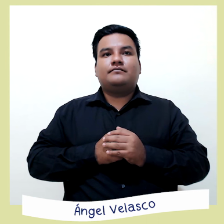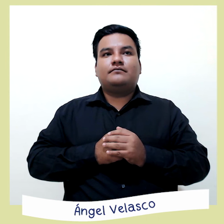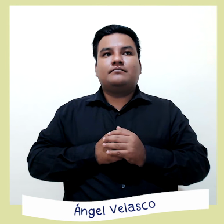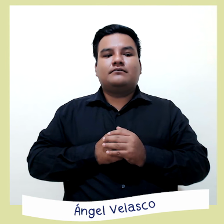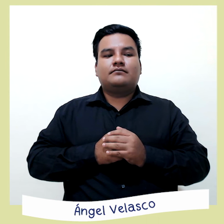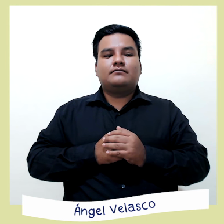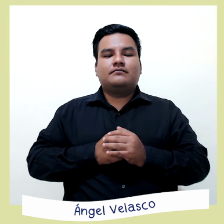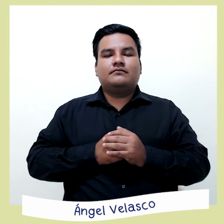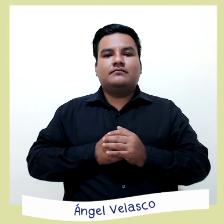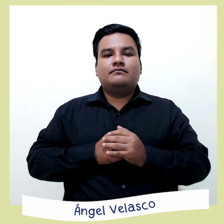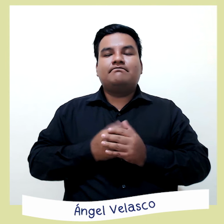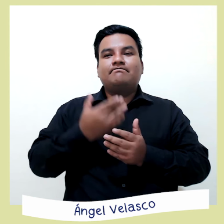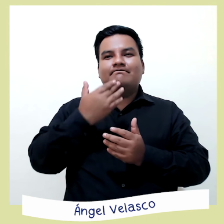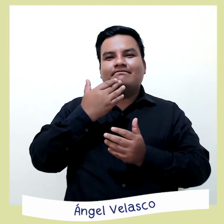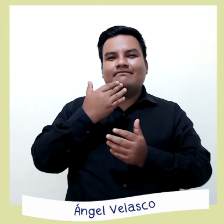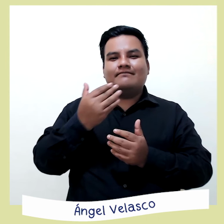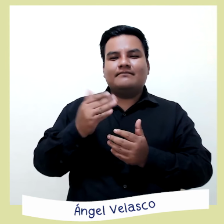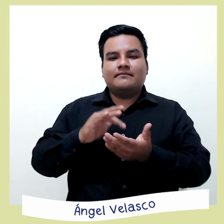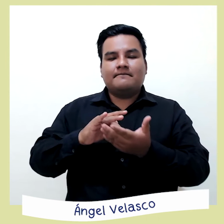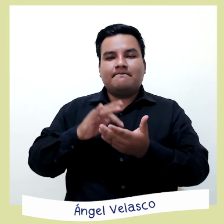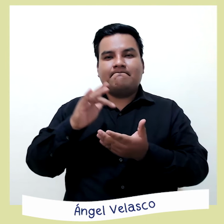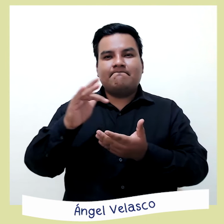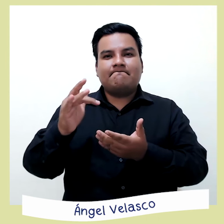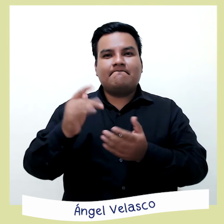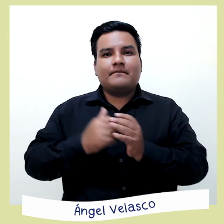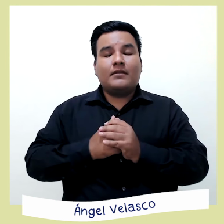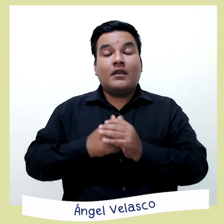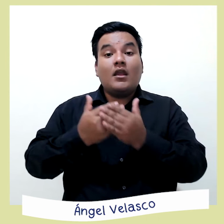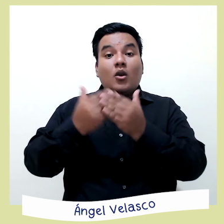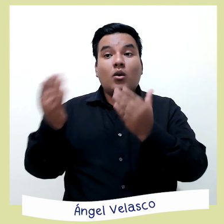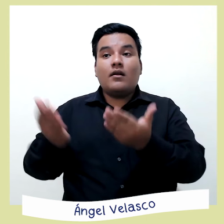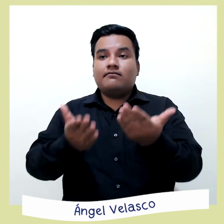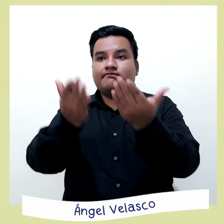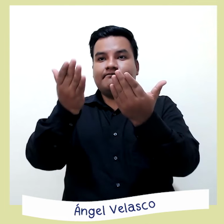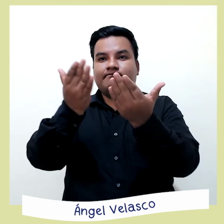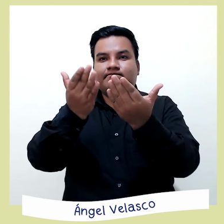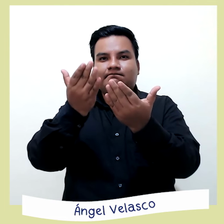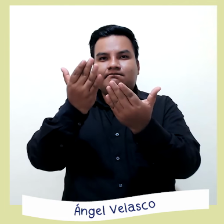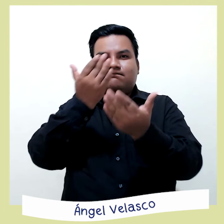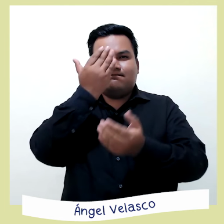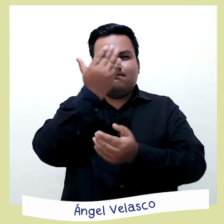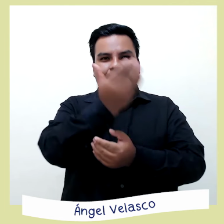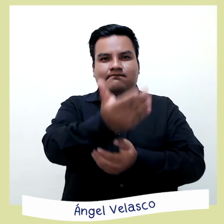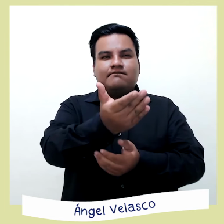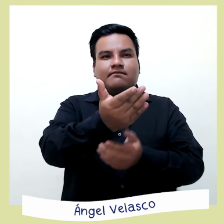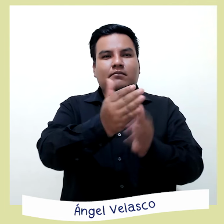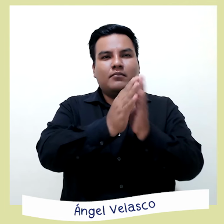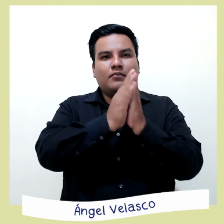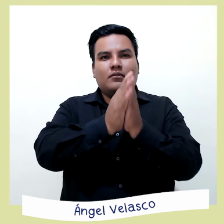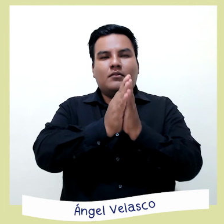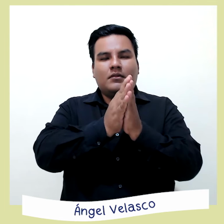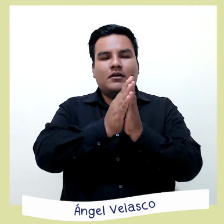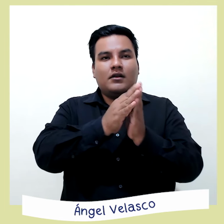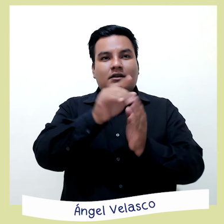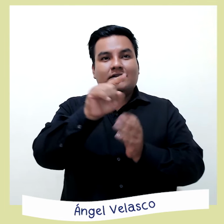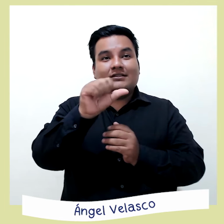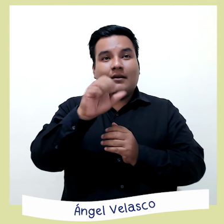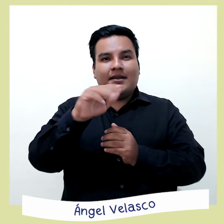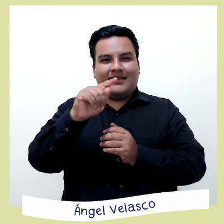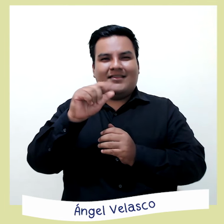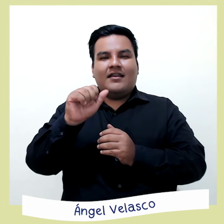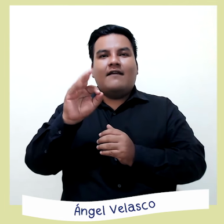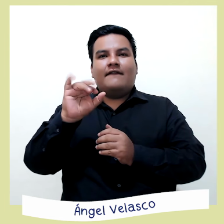complicando el asunto. Pero muchas gracias por tu testimonio, Samantha. Y ahora le Gracias a ustedes damos, por invitarme.